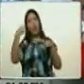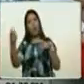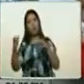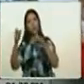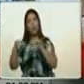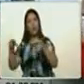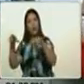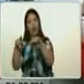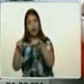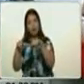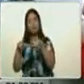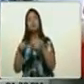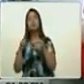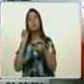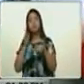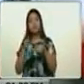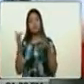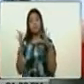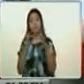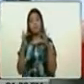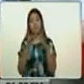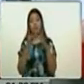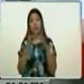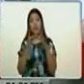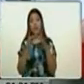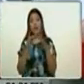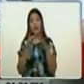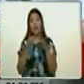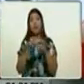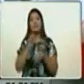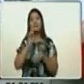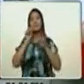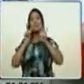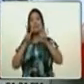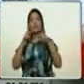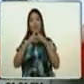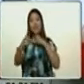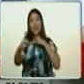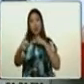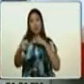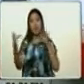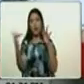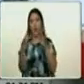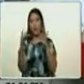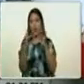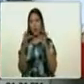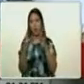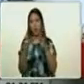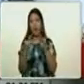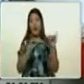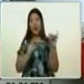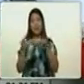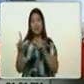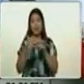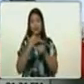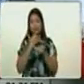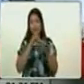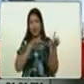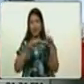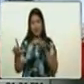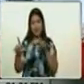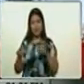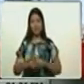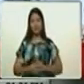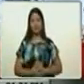Encanto, interconectadas por una vía férrea de 7 kilómetros. Ya prácticamente todo está listo. De hecho,